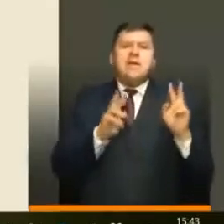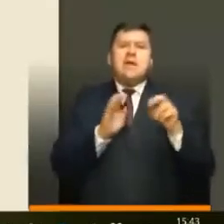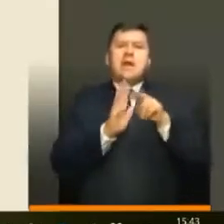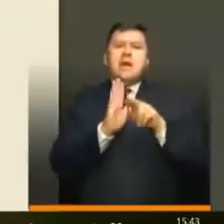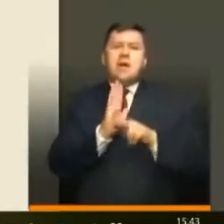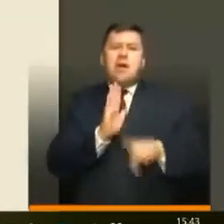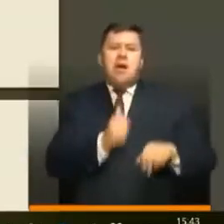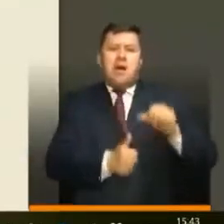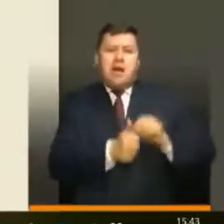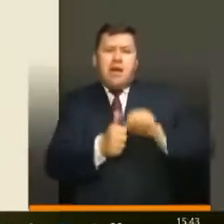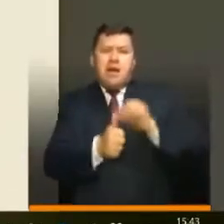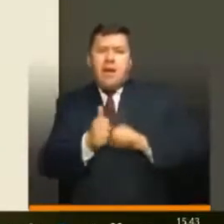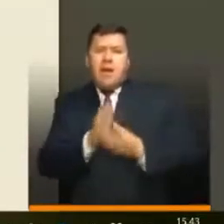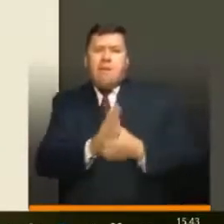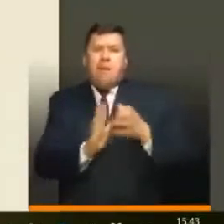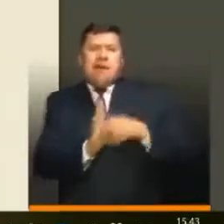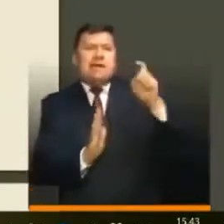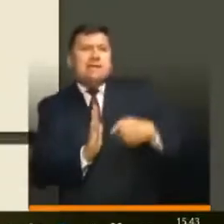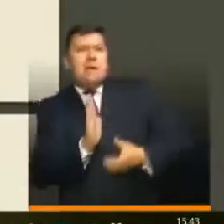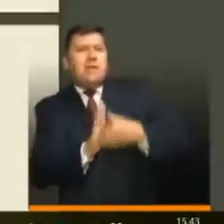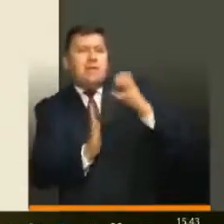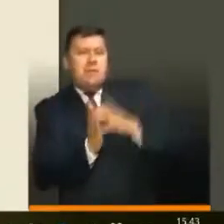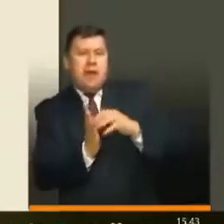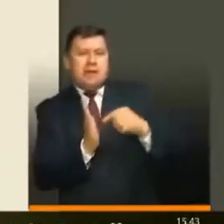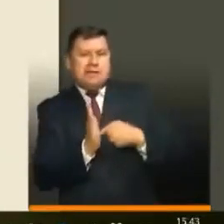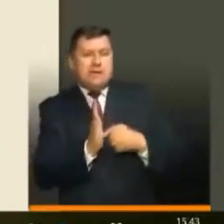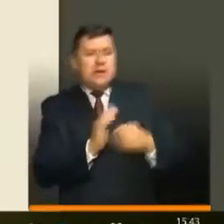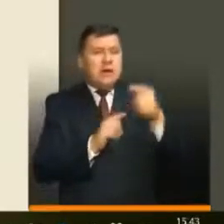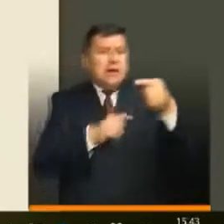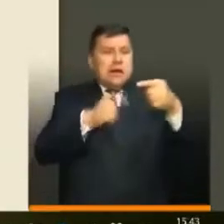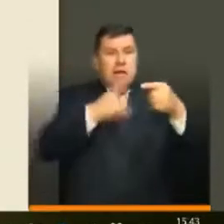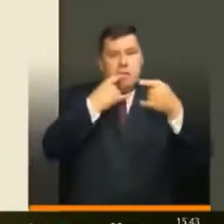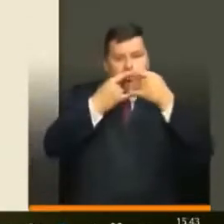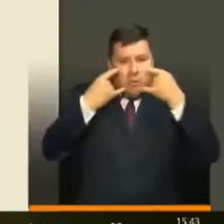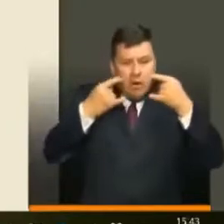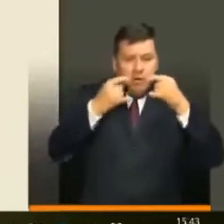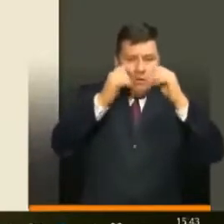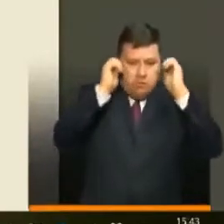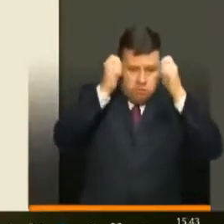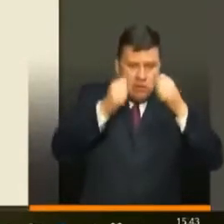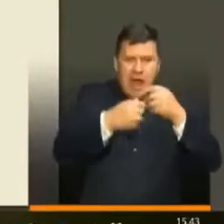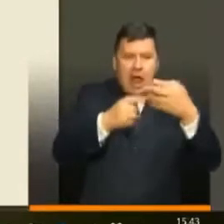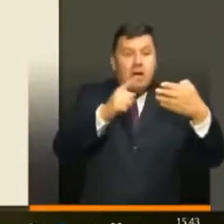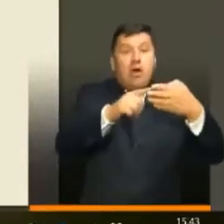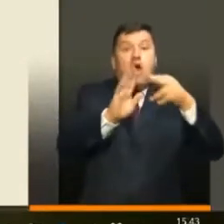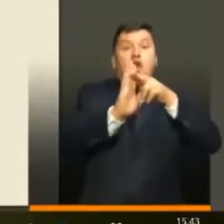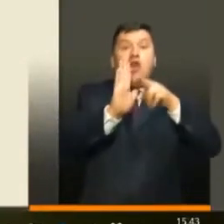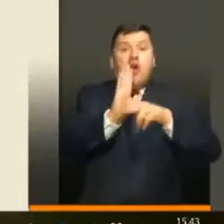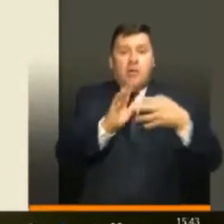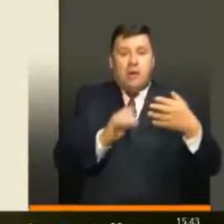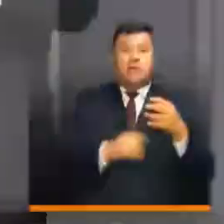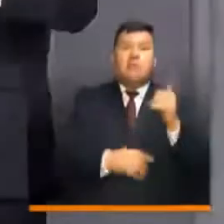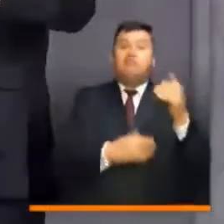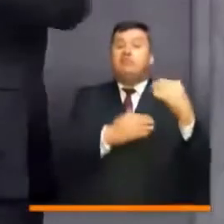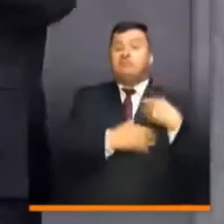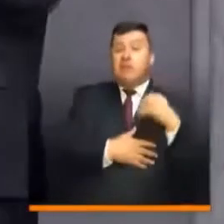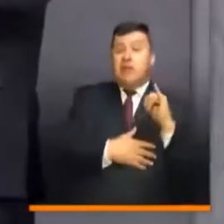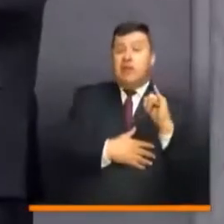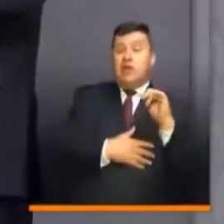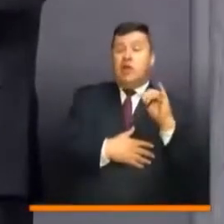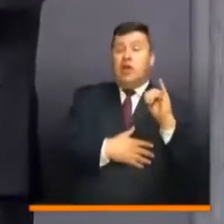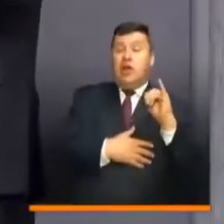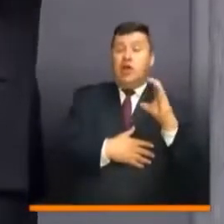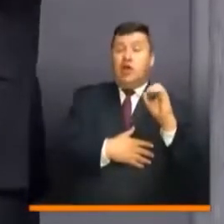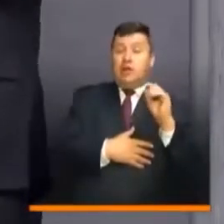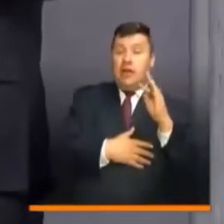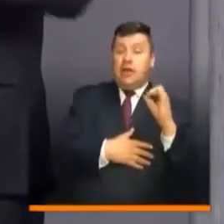de cada uno de los productos con las normas técnicas hemos tenido un trabajo también de la mano del icontec de la mano del